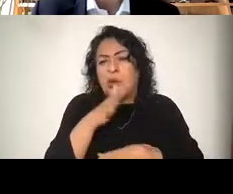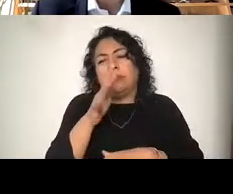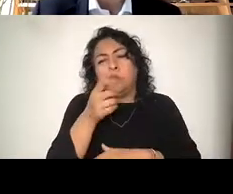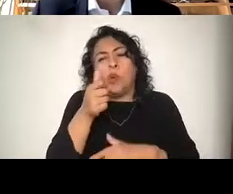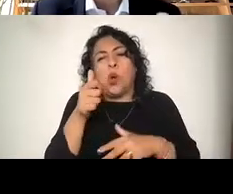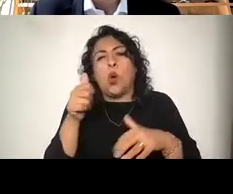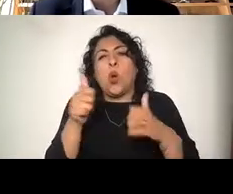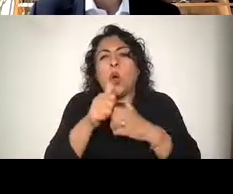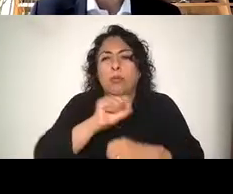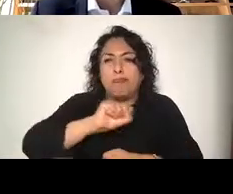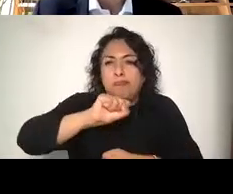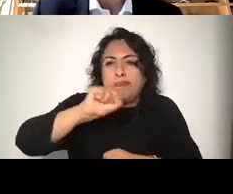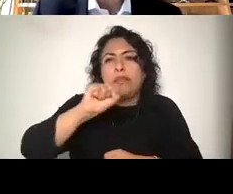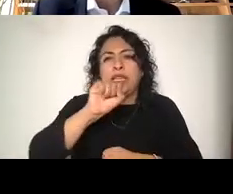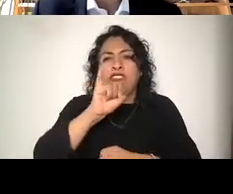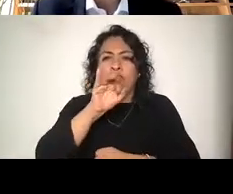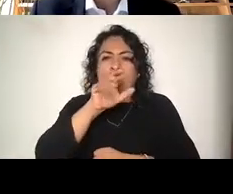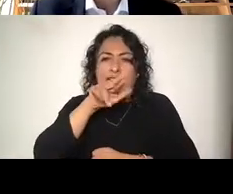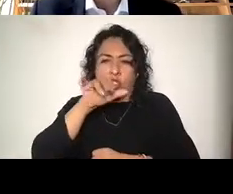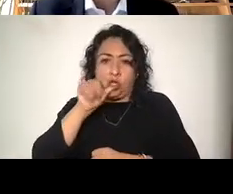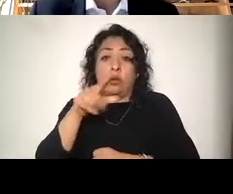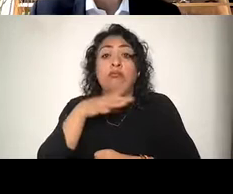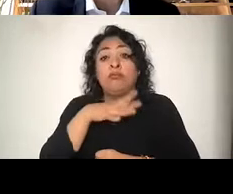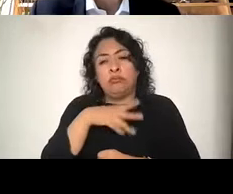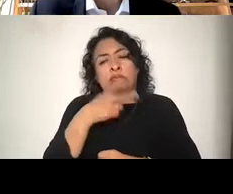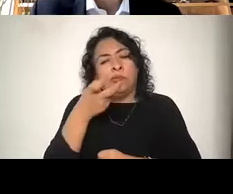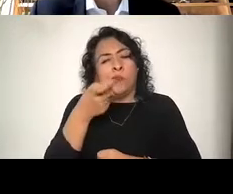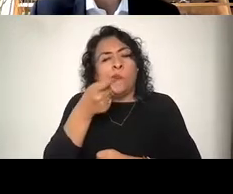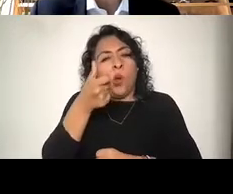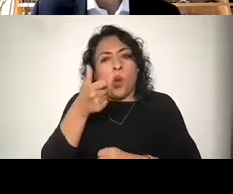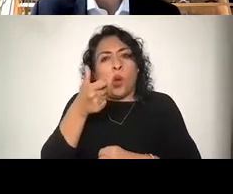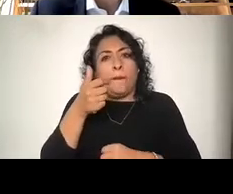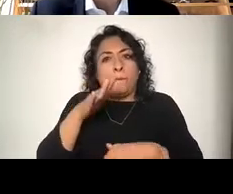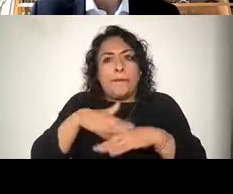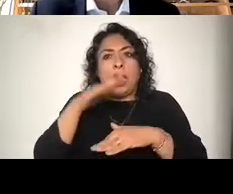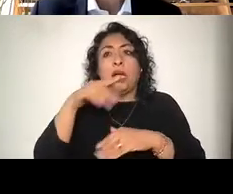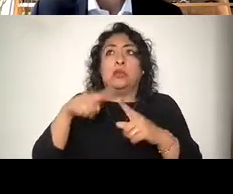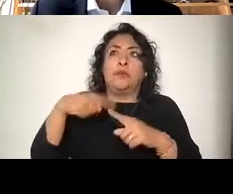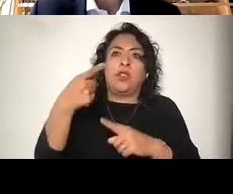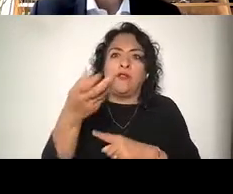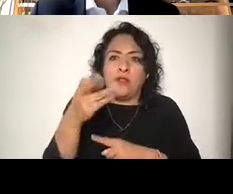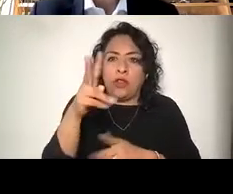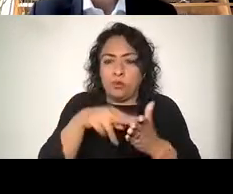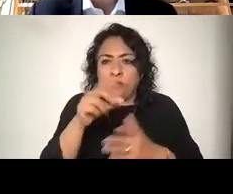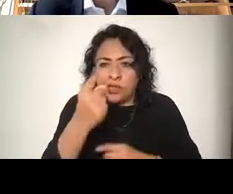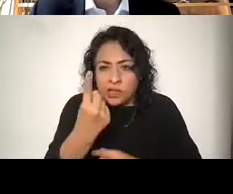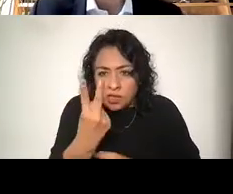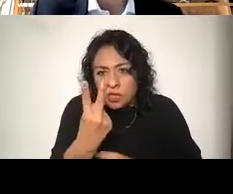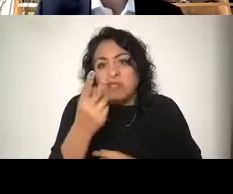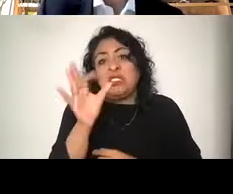la inflación, entonces crecerá esto un poco y quizá en febrero del año próximo estaremos, no